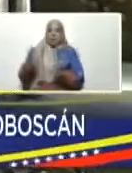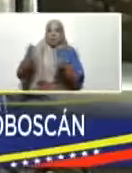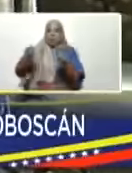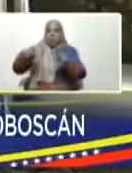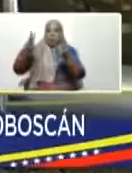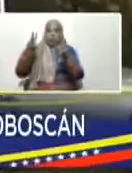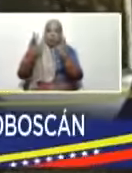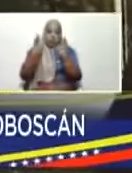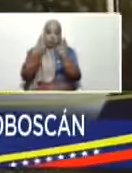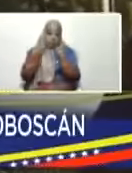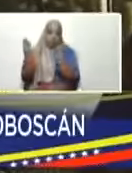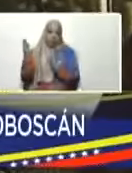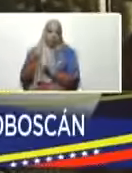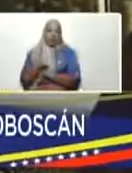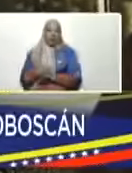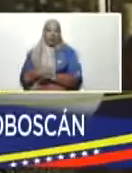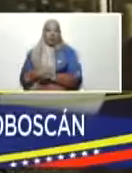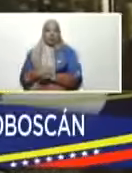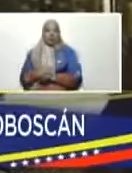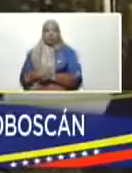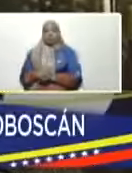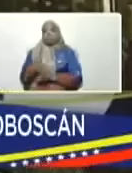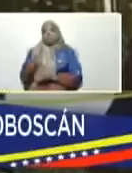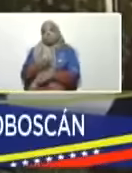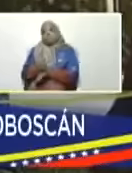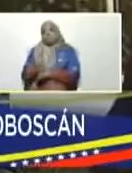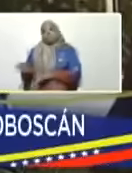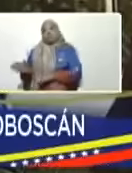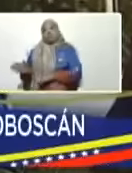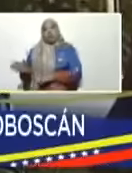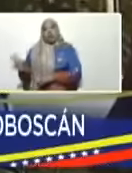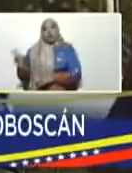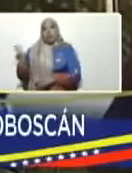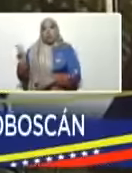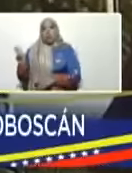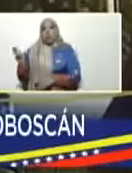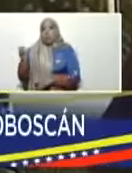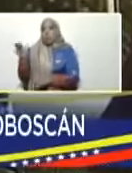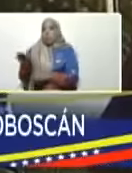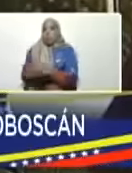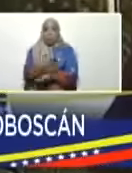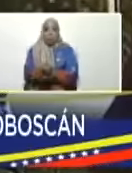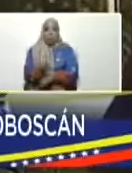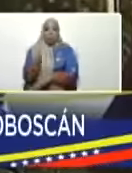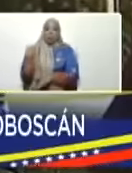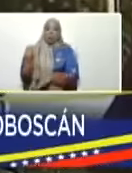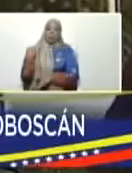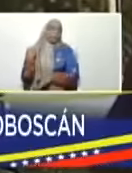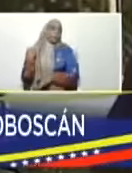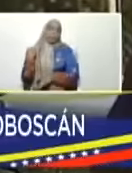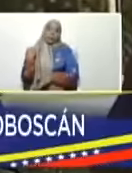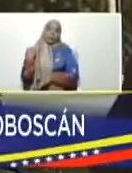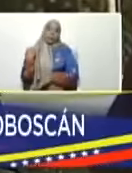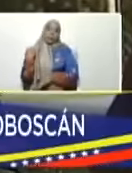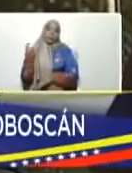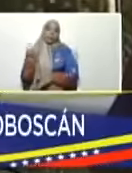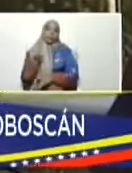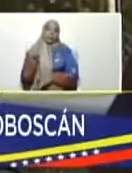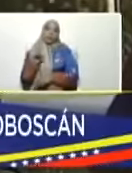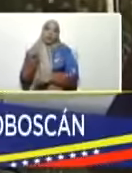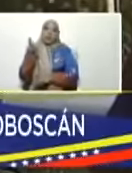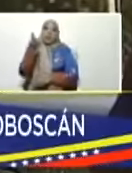oportunidades. El que llegue tarde, no venga con la excusa que no se lo dije. Inversionistas del